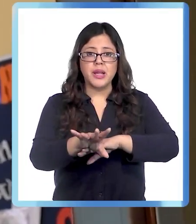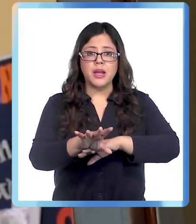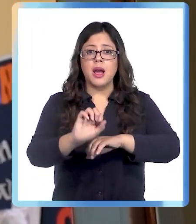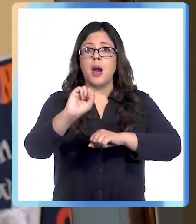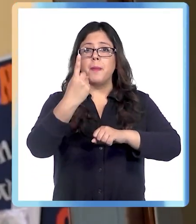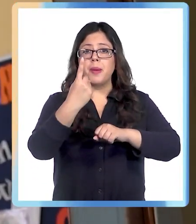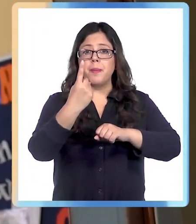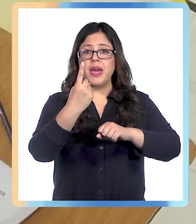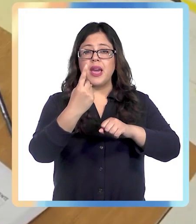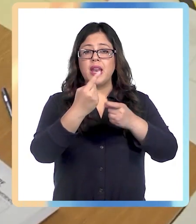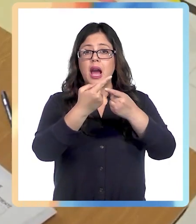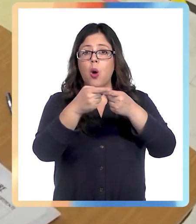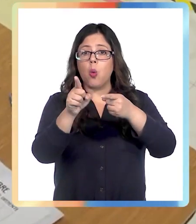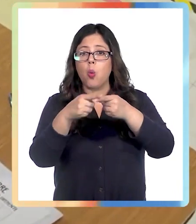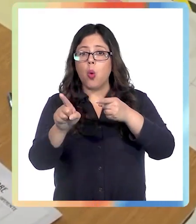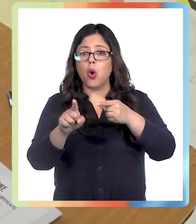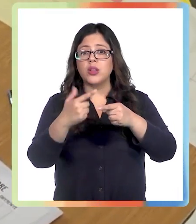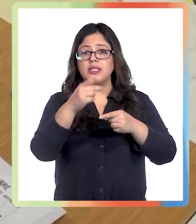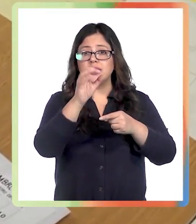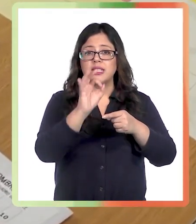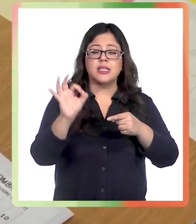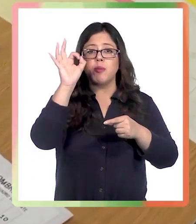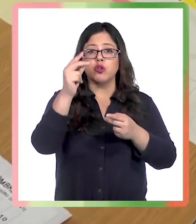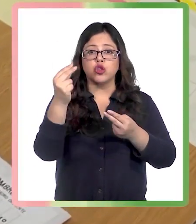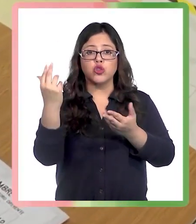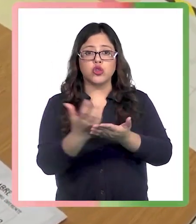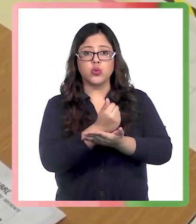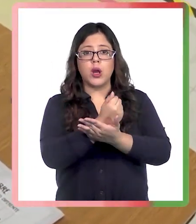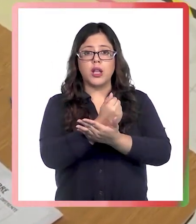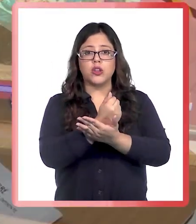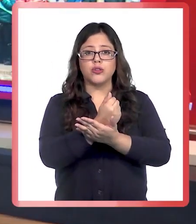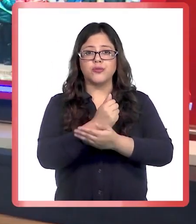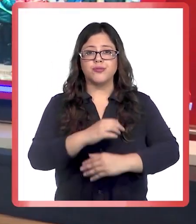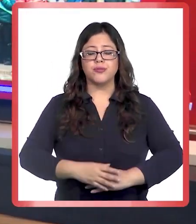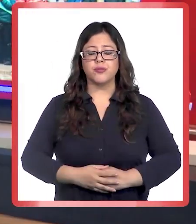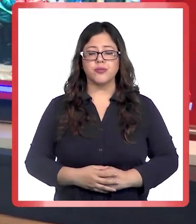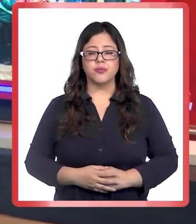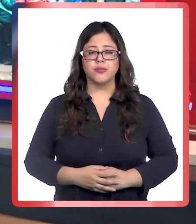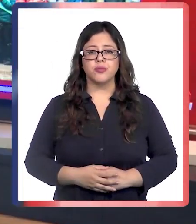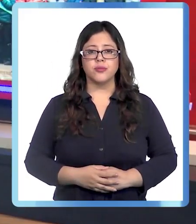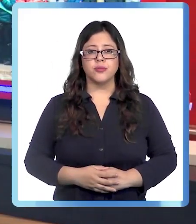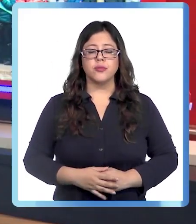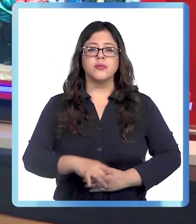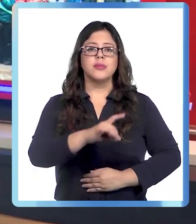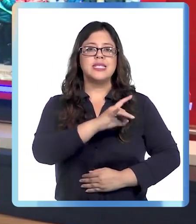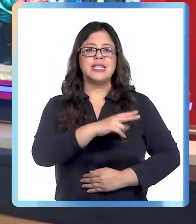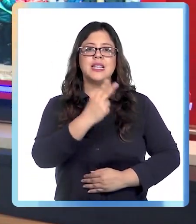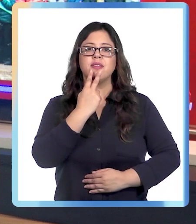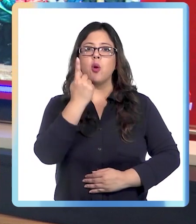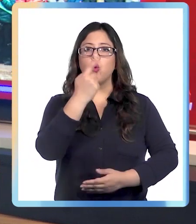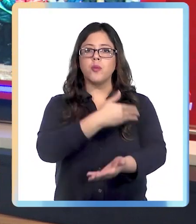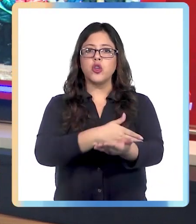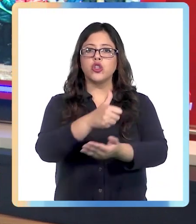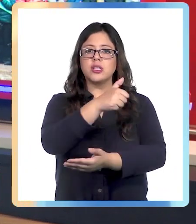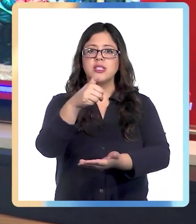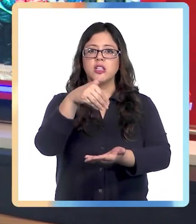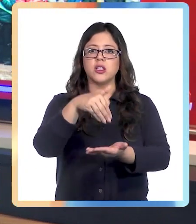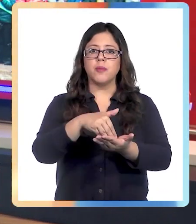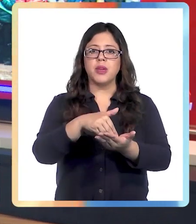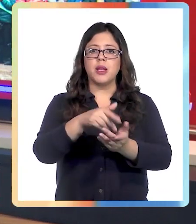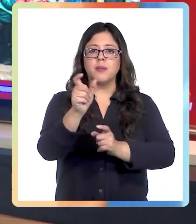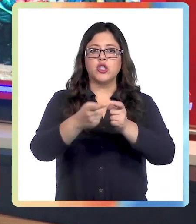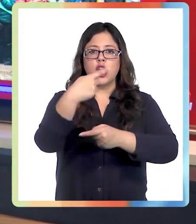los sueldos equivalentes al 70% de las remuneraciones. En Chile viven 1.600.000